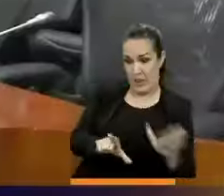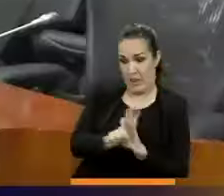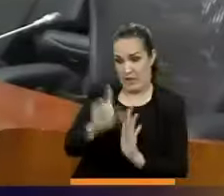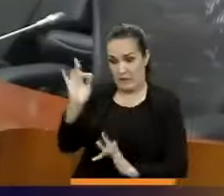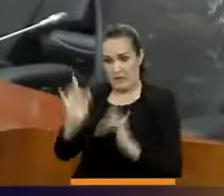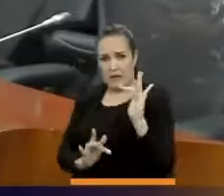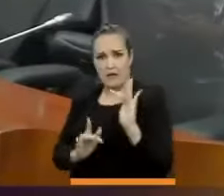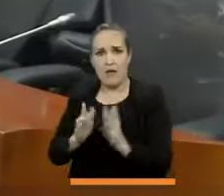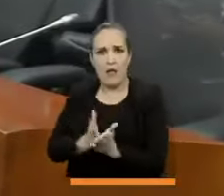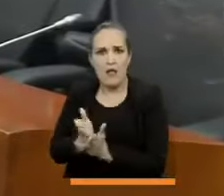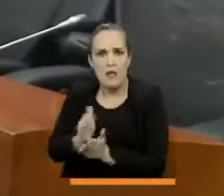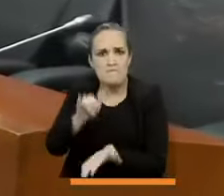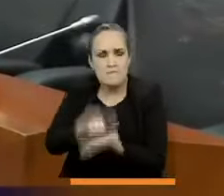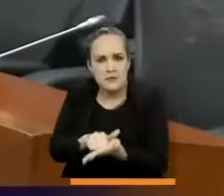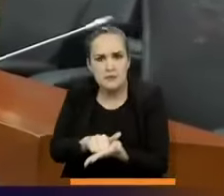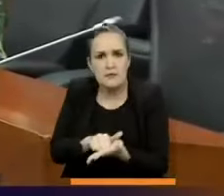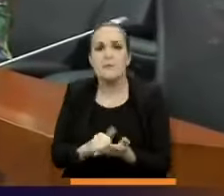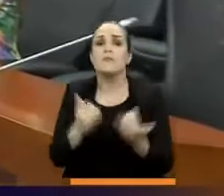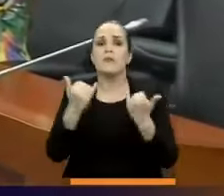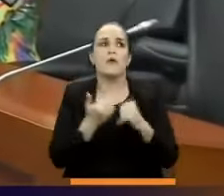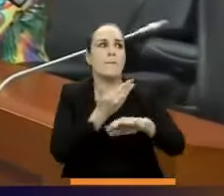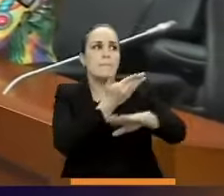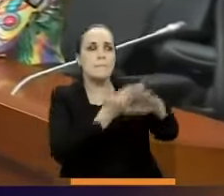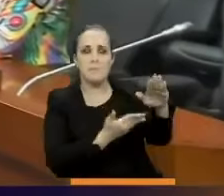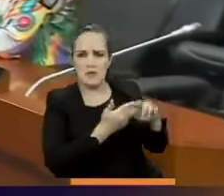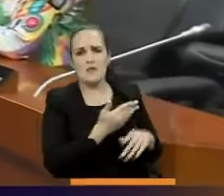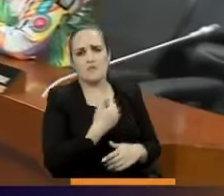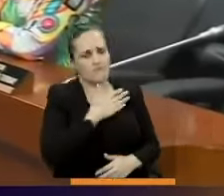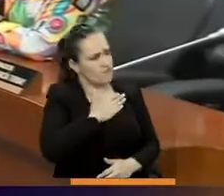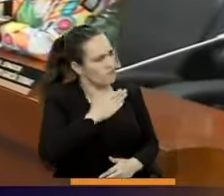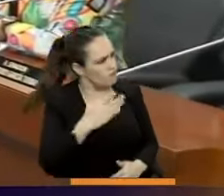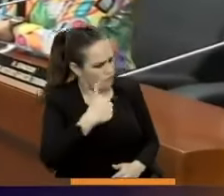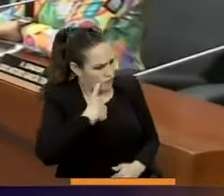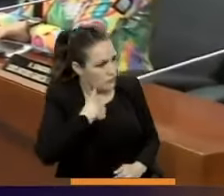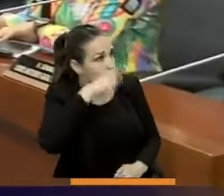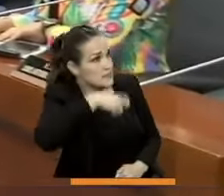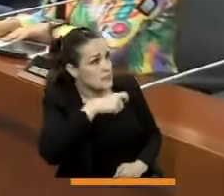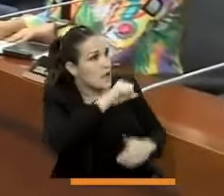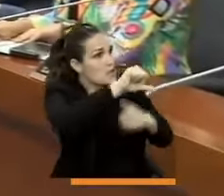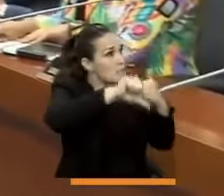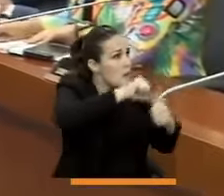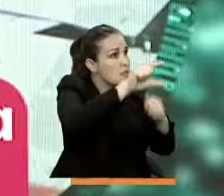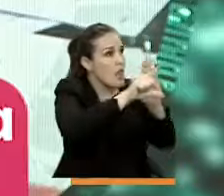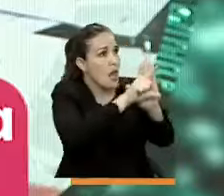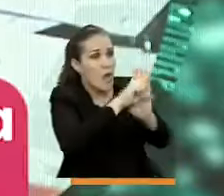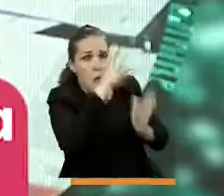permanente. Mancuso le aseguró al Congreso que pueden contar con él para cualquier iniciativa que se tramite en el legislativo.